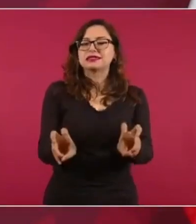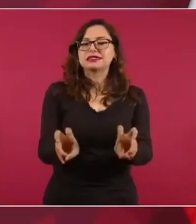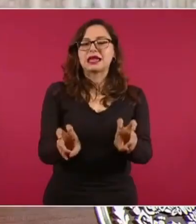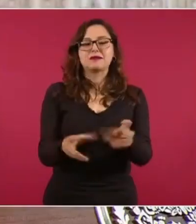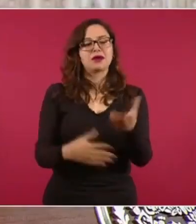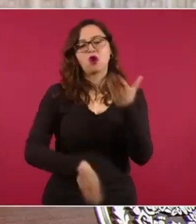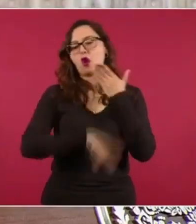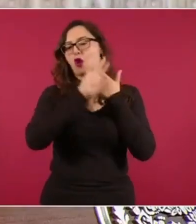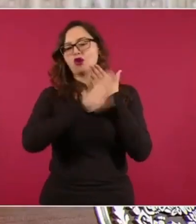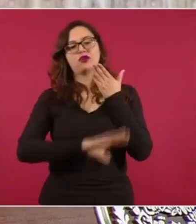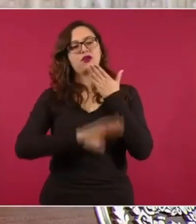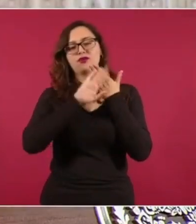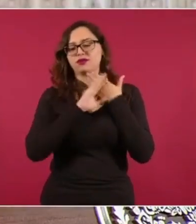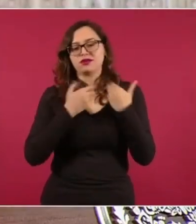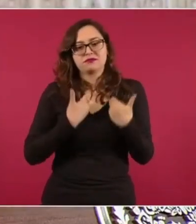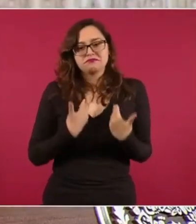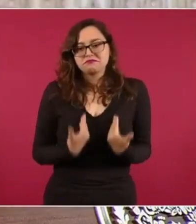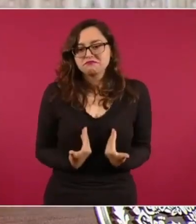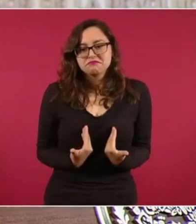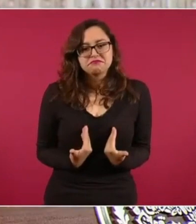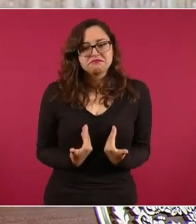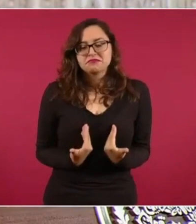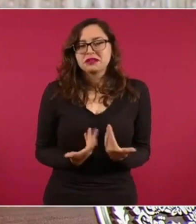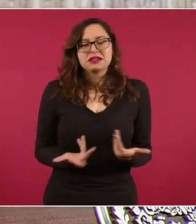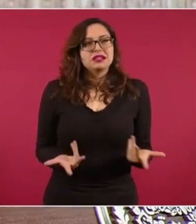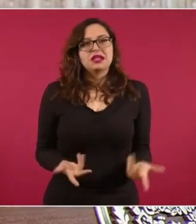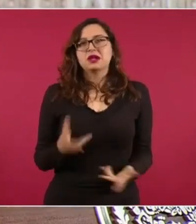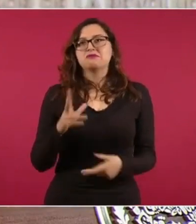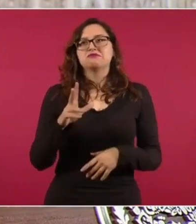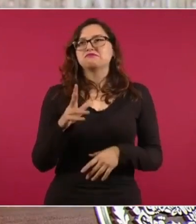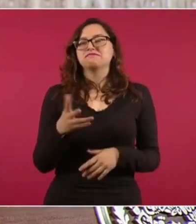ni siquiera